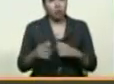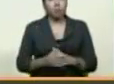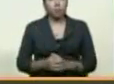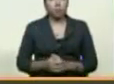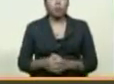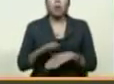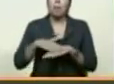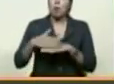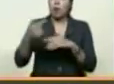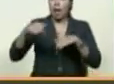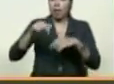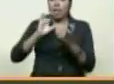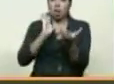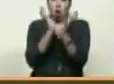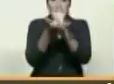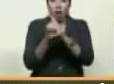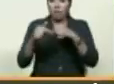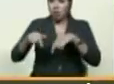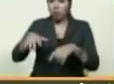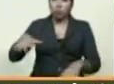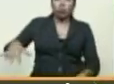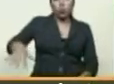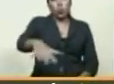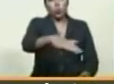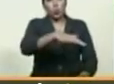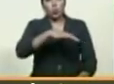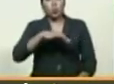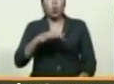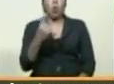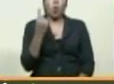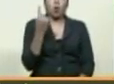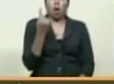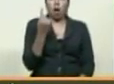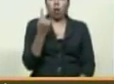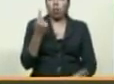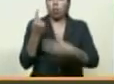la geografía es una sola.